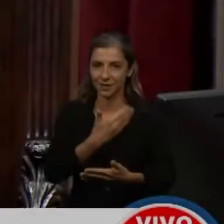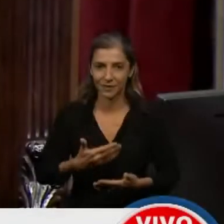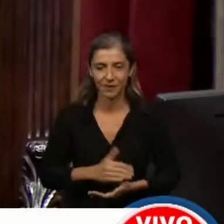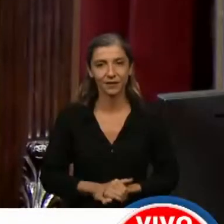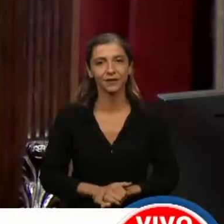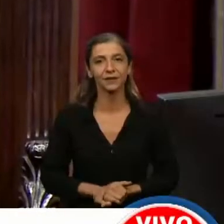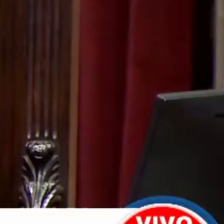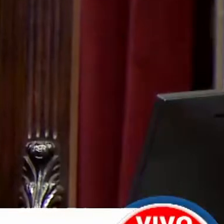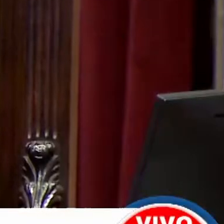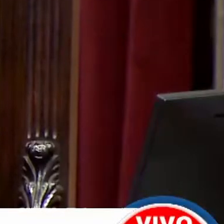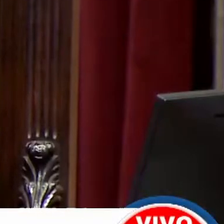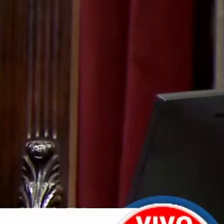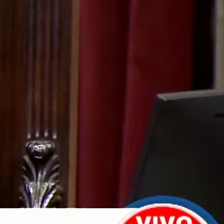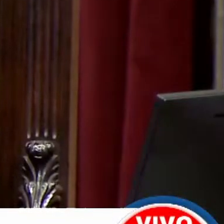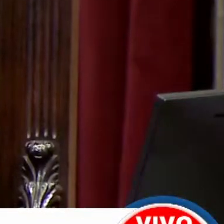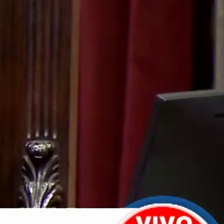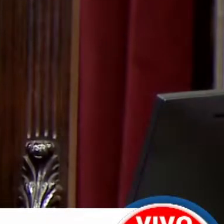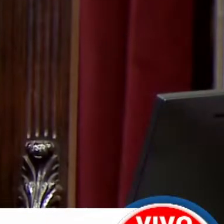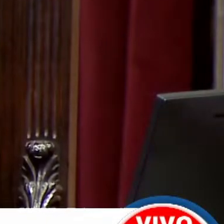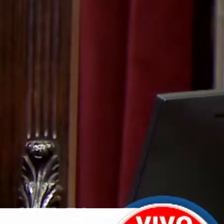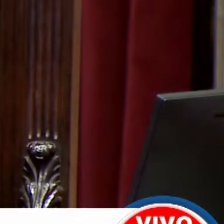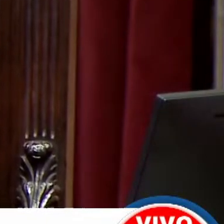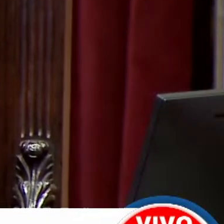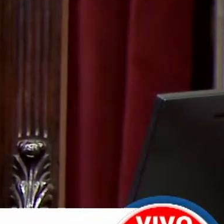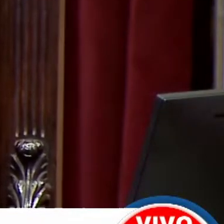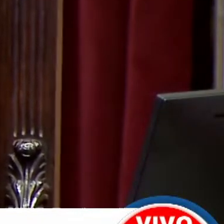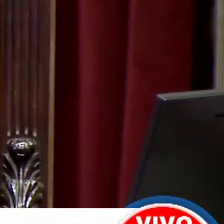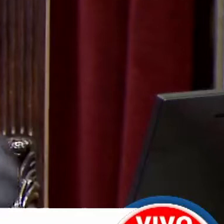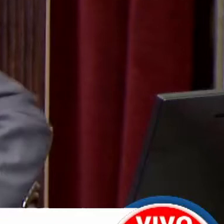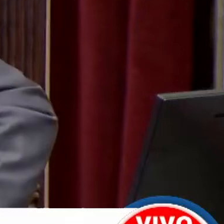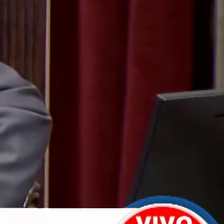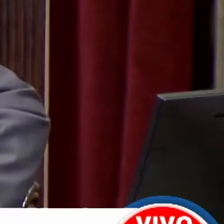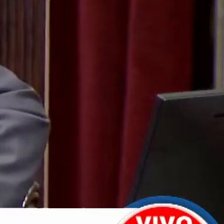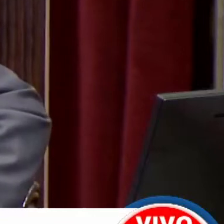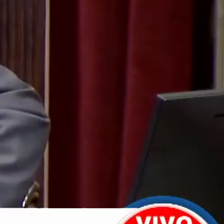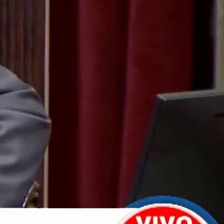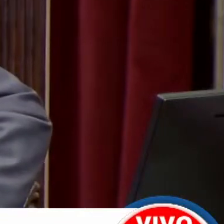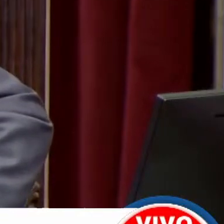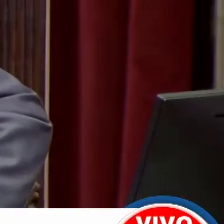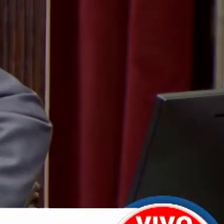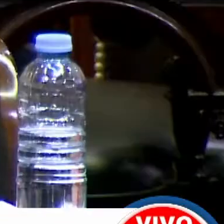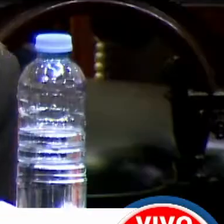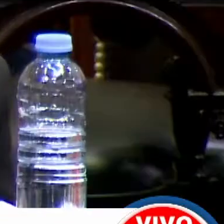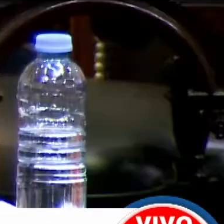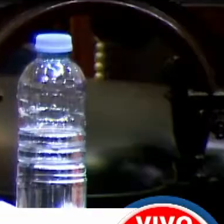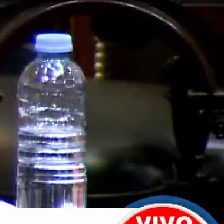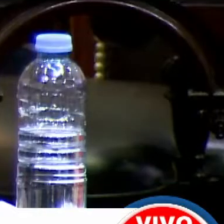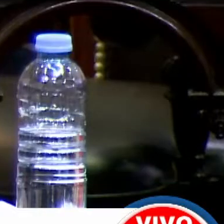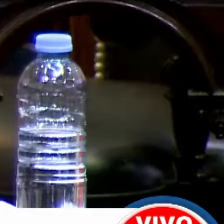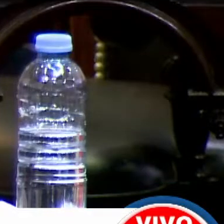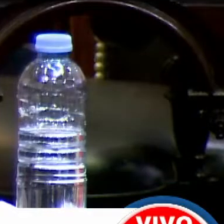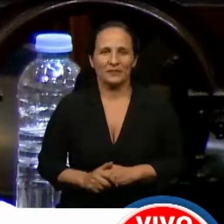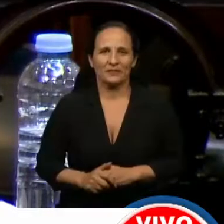Tiene la palabra la diputada por la provincia de Buenos Aires, Silvia Gabriela Los Penato. Muchas gracias,